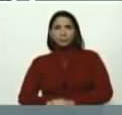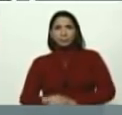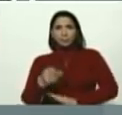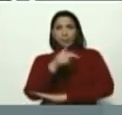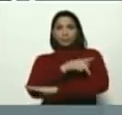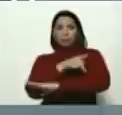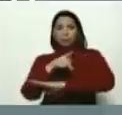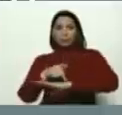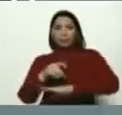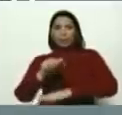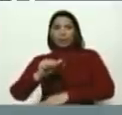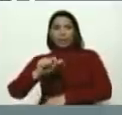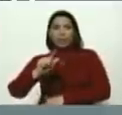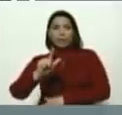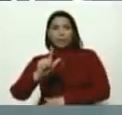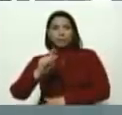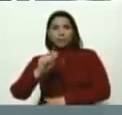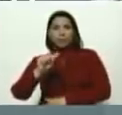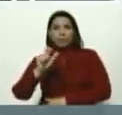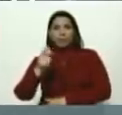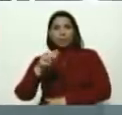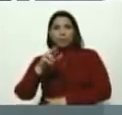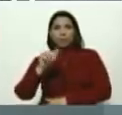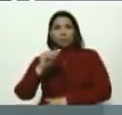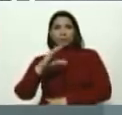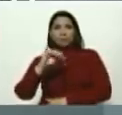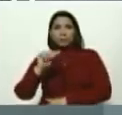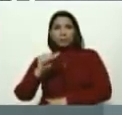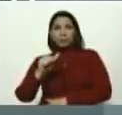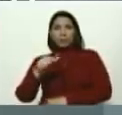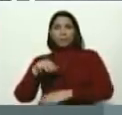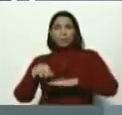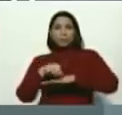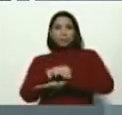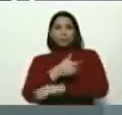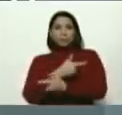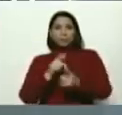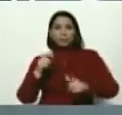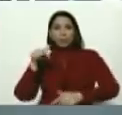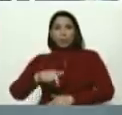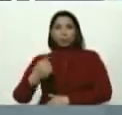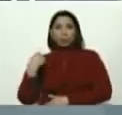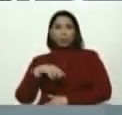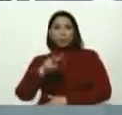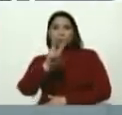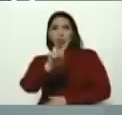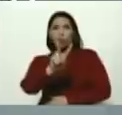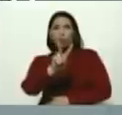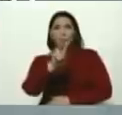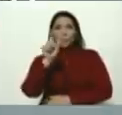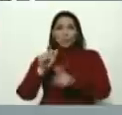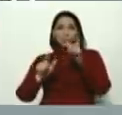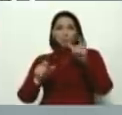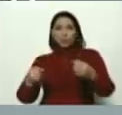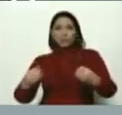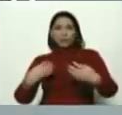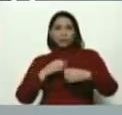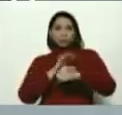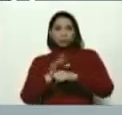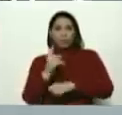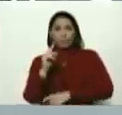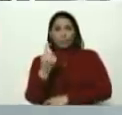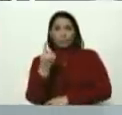parroquia Altagracia, municipio Libertador, presidente. Hoy tenemos 2 casos del distrito capital. Este primer caso